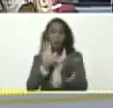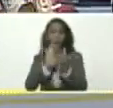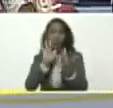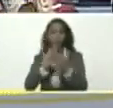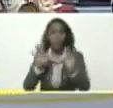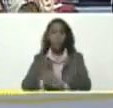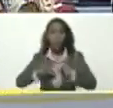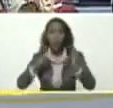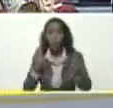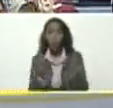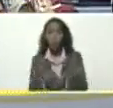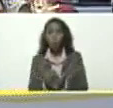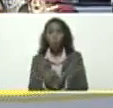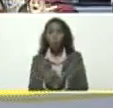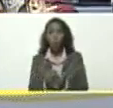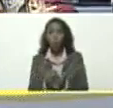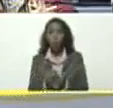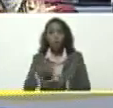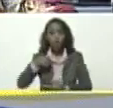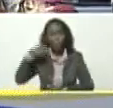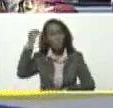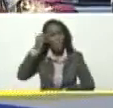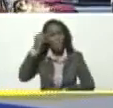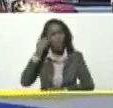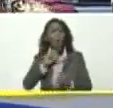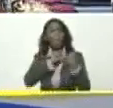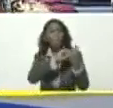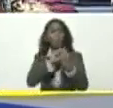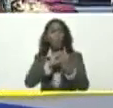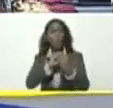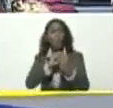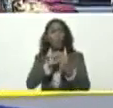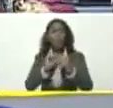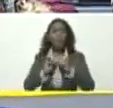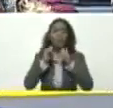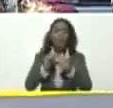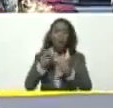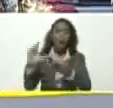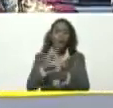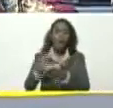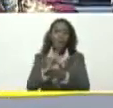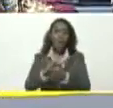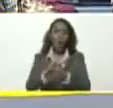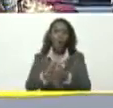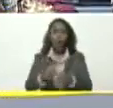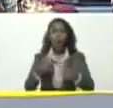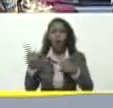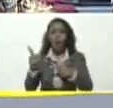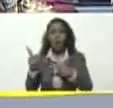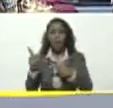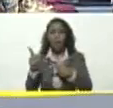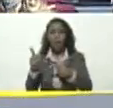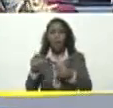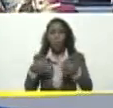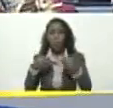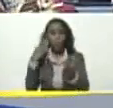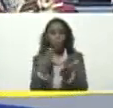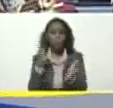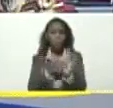mundo. Creo que el debate que iniciamos entre el libro físico y el libro digital se resolvió como las